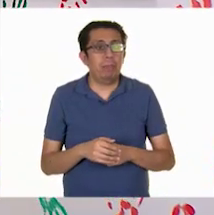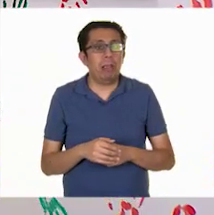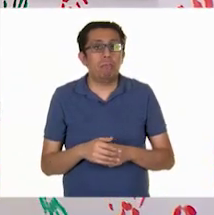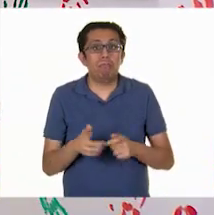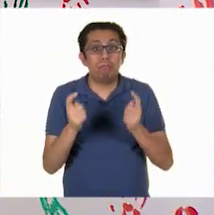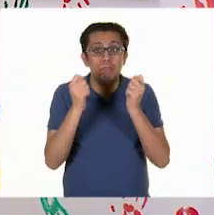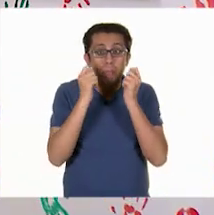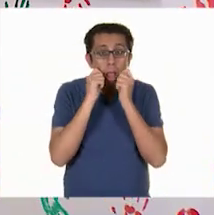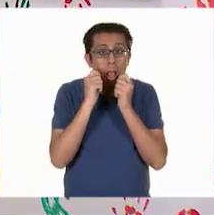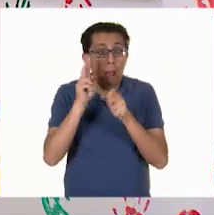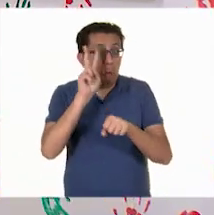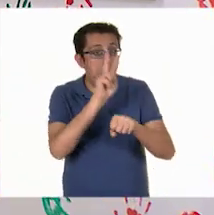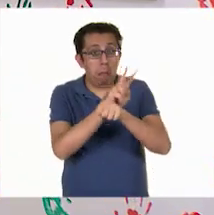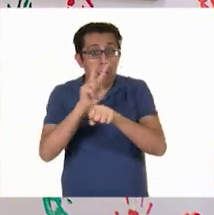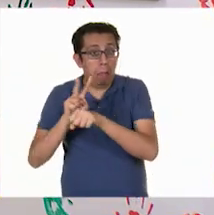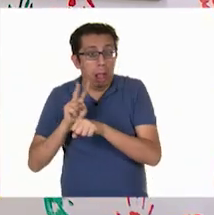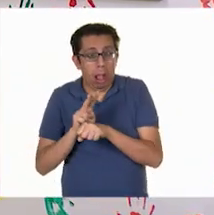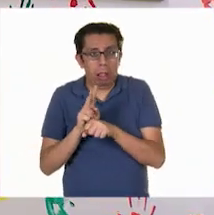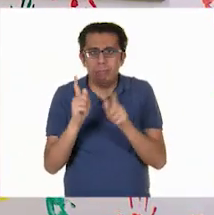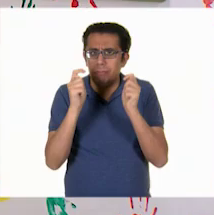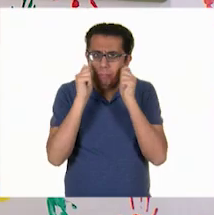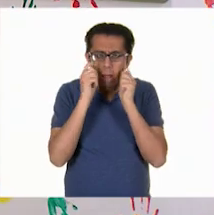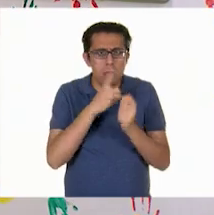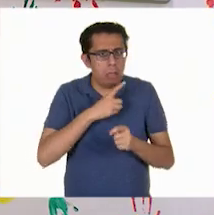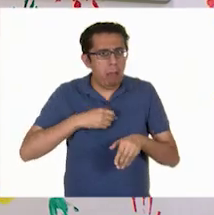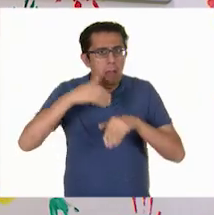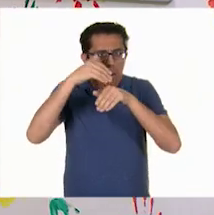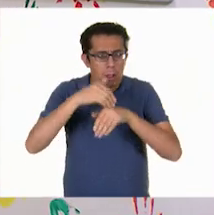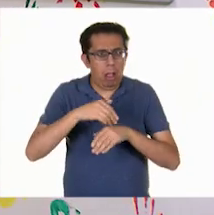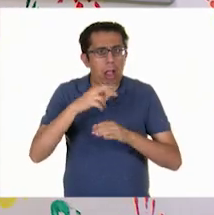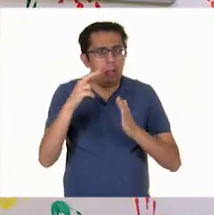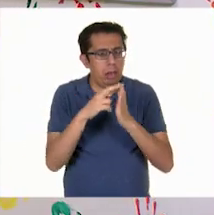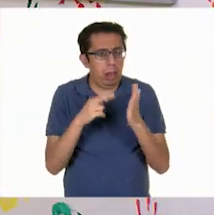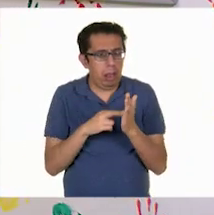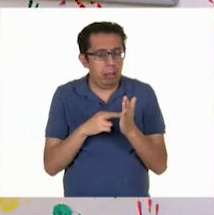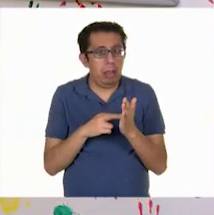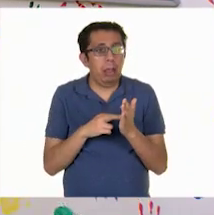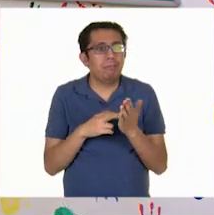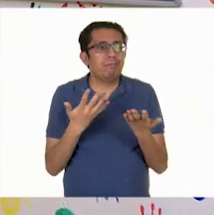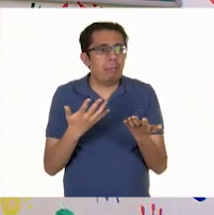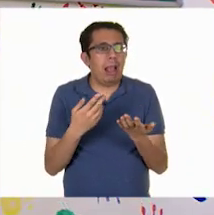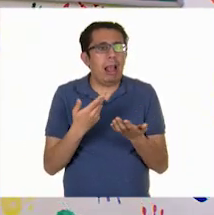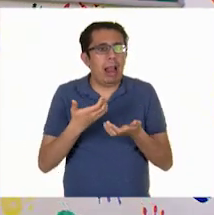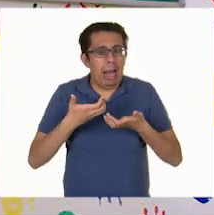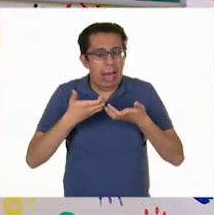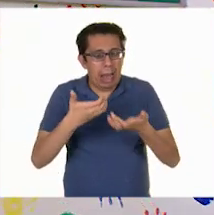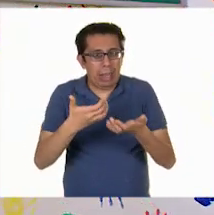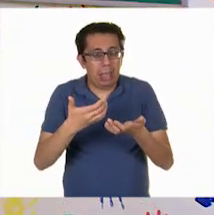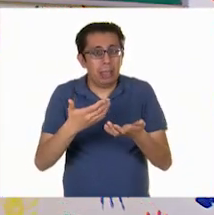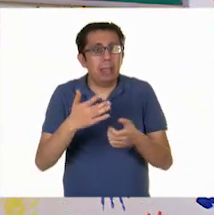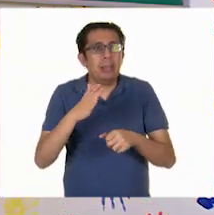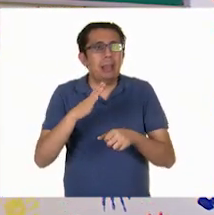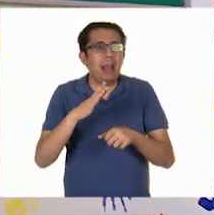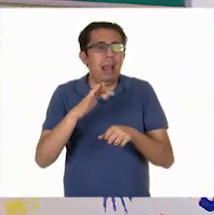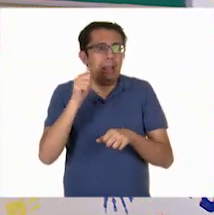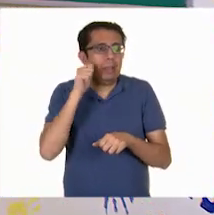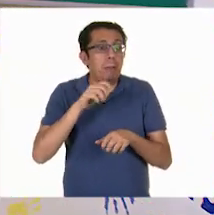o no vigilando a las personas. Por ejemplo, las normas y reglas de movilidad pues dan prioridad al peatón.